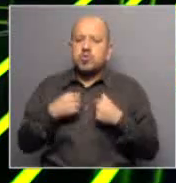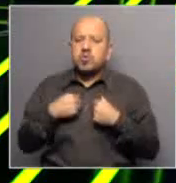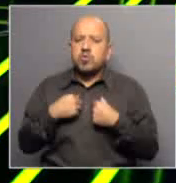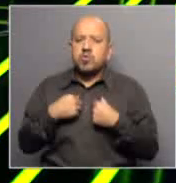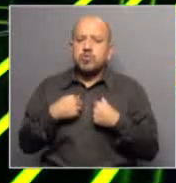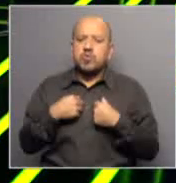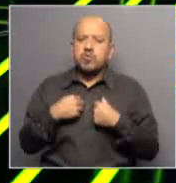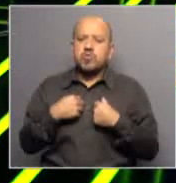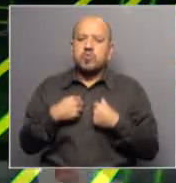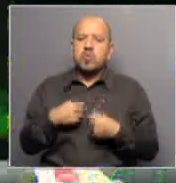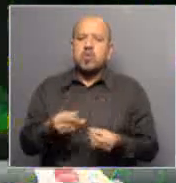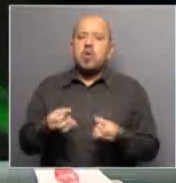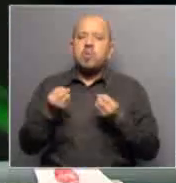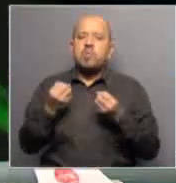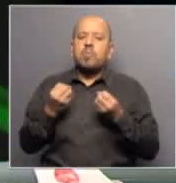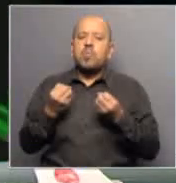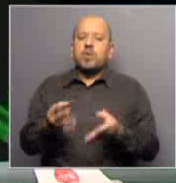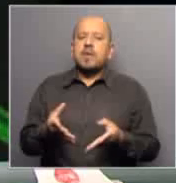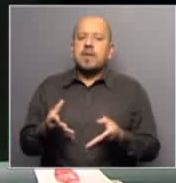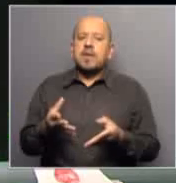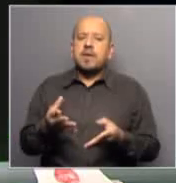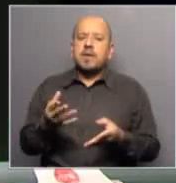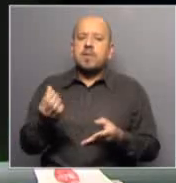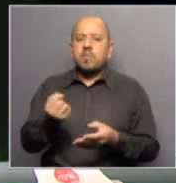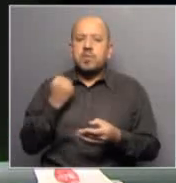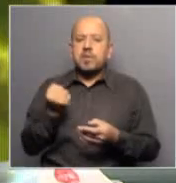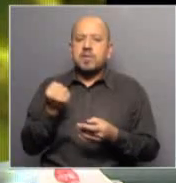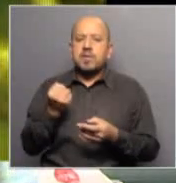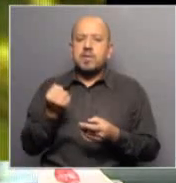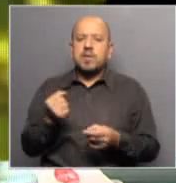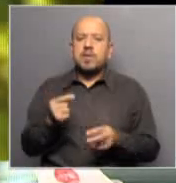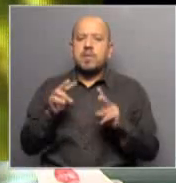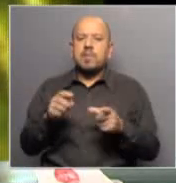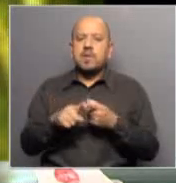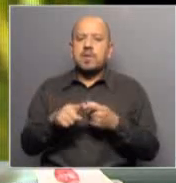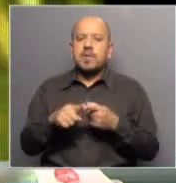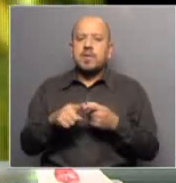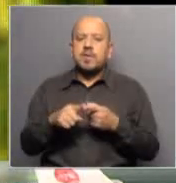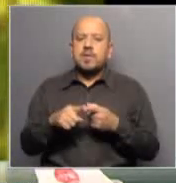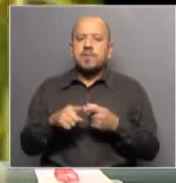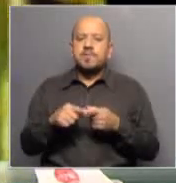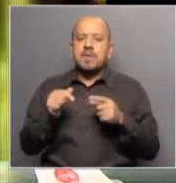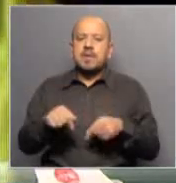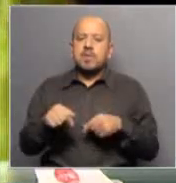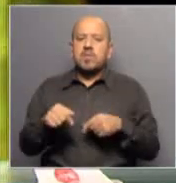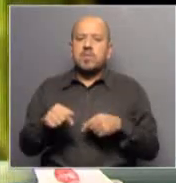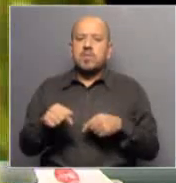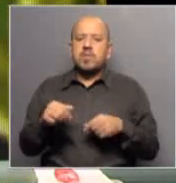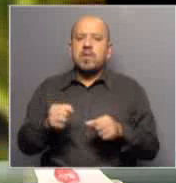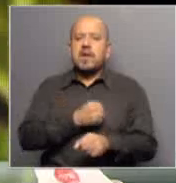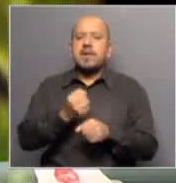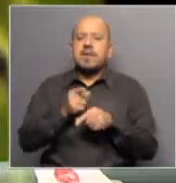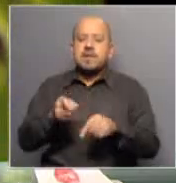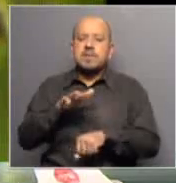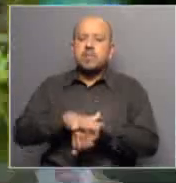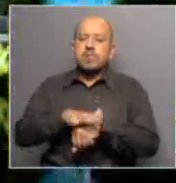ejemplo. ¿Por qué era importante, según tu opinión, regular y superar esta contradicción que había hasta ese momento en el